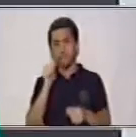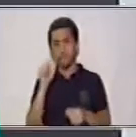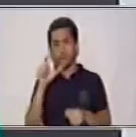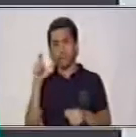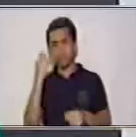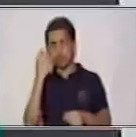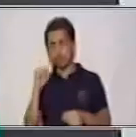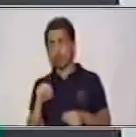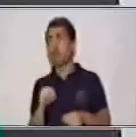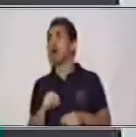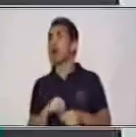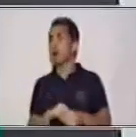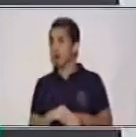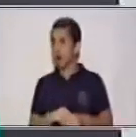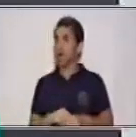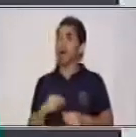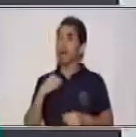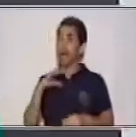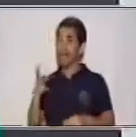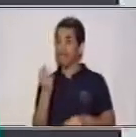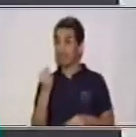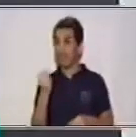volverlo fraccionario